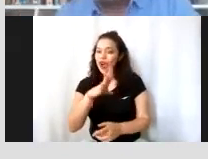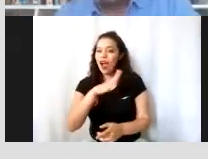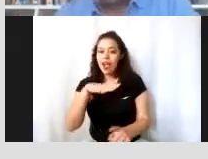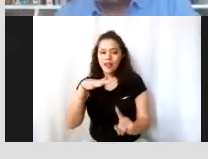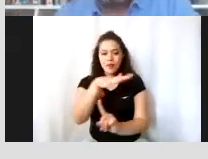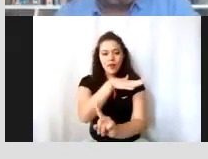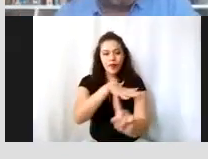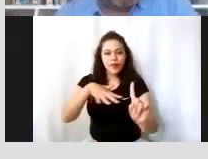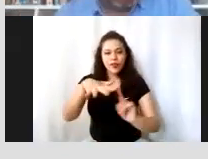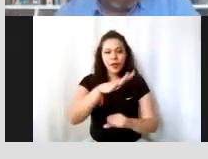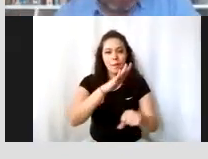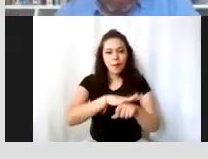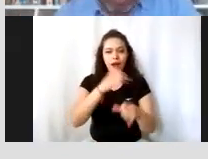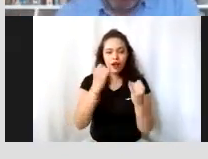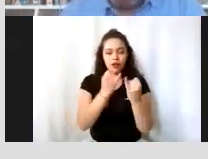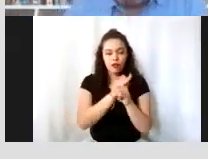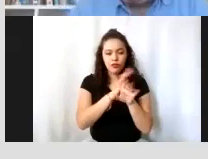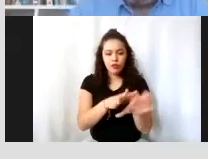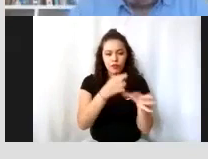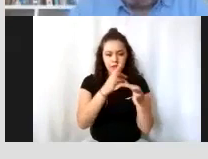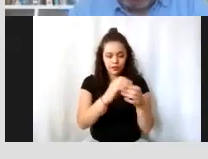de información.